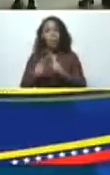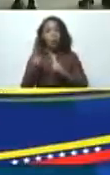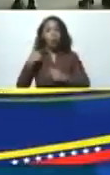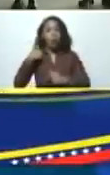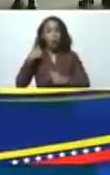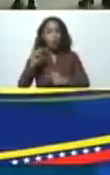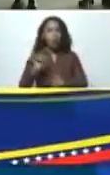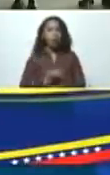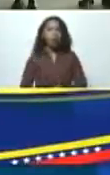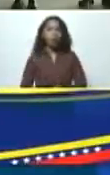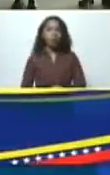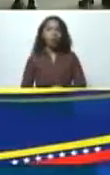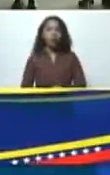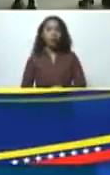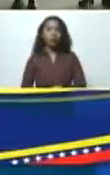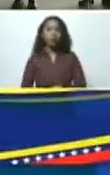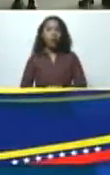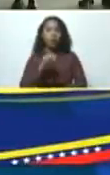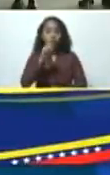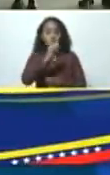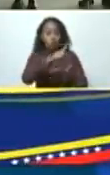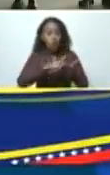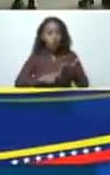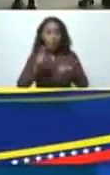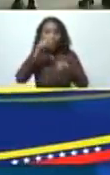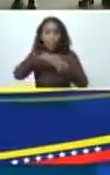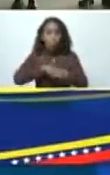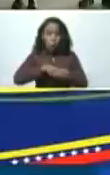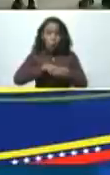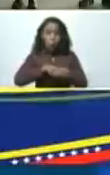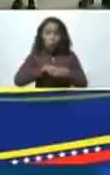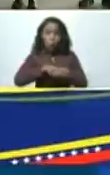tiene en tu lista,